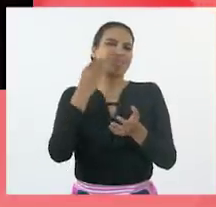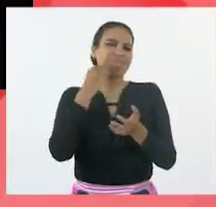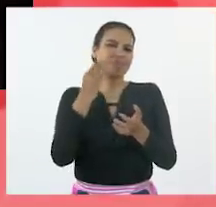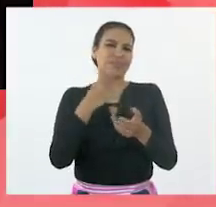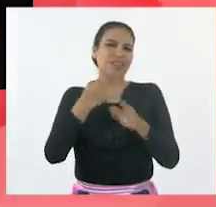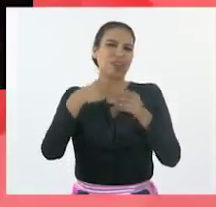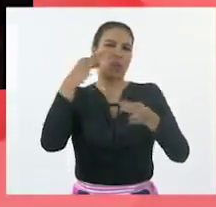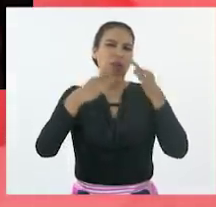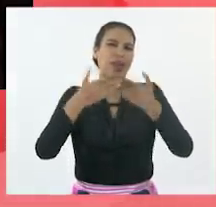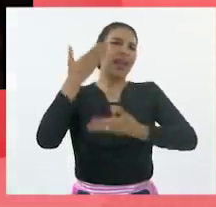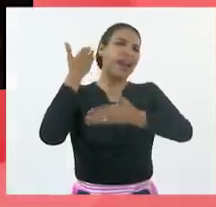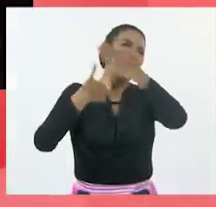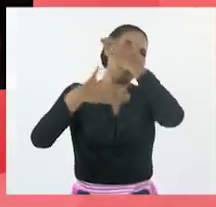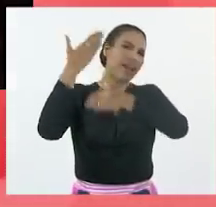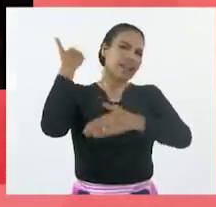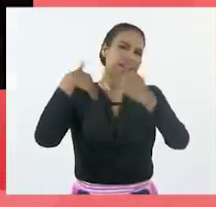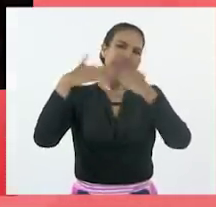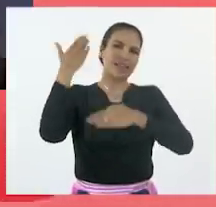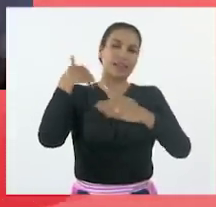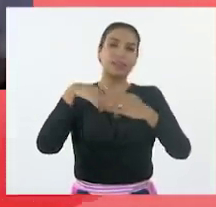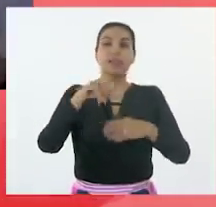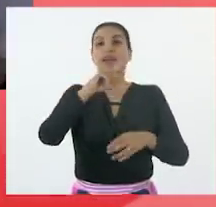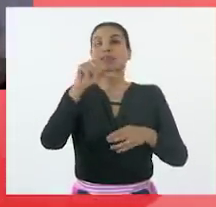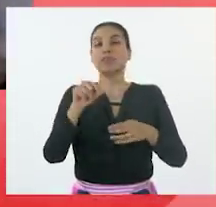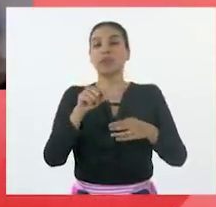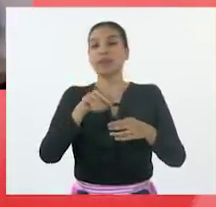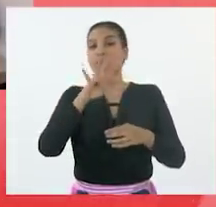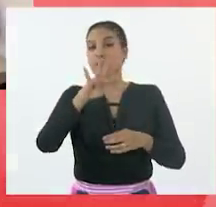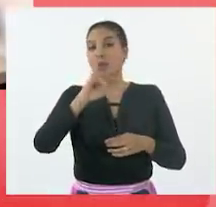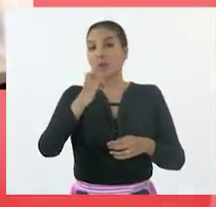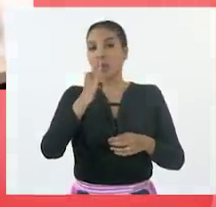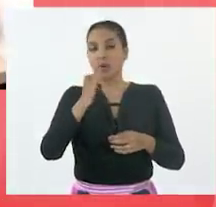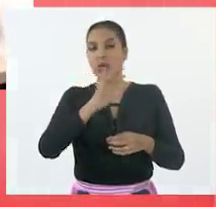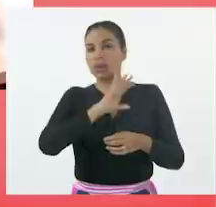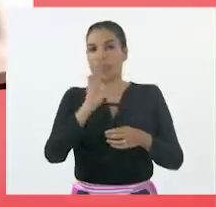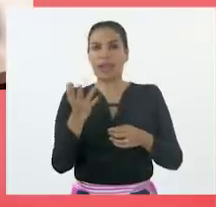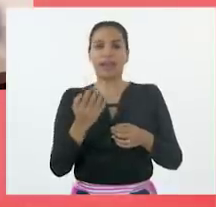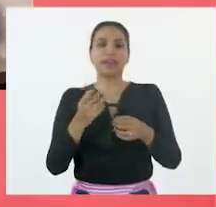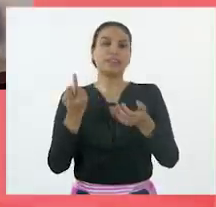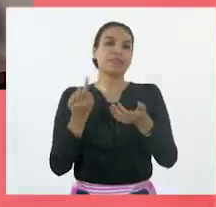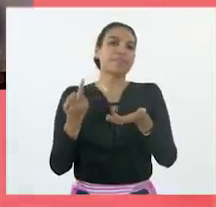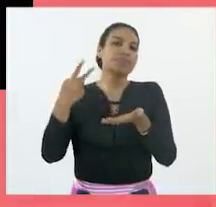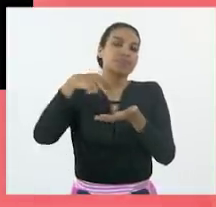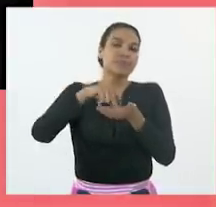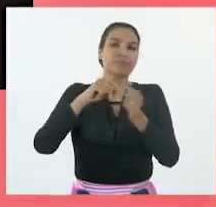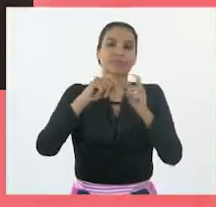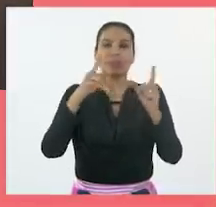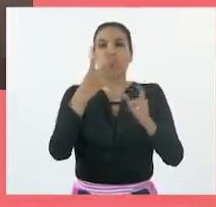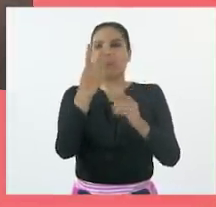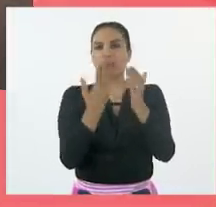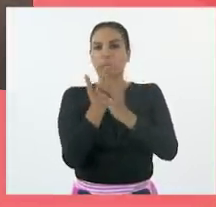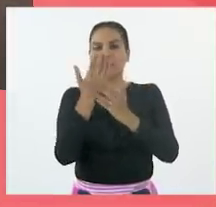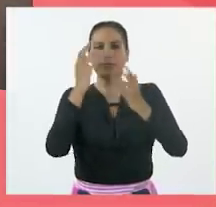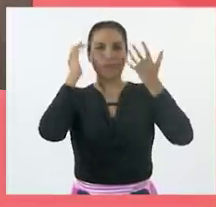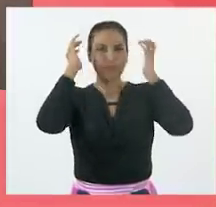de los juicios de aquellas épocas. Finalmente, ese 19 de junio se levantan a las 4 de la mañana, se bañan,